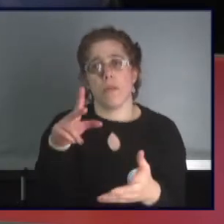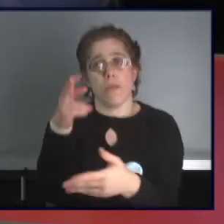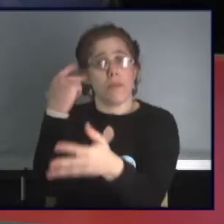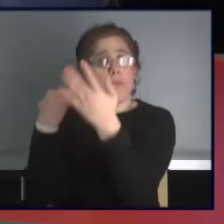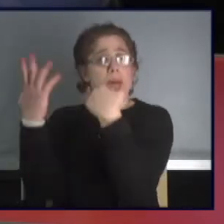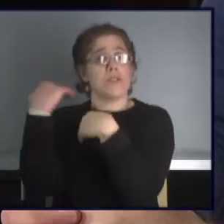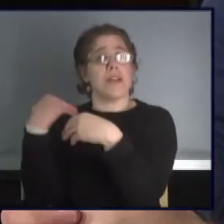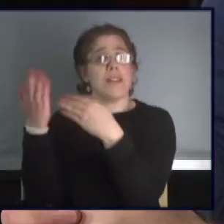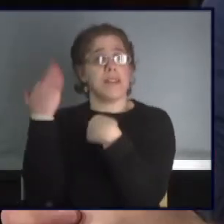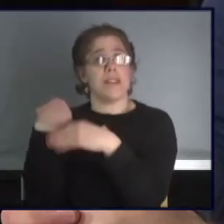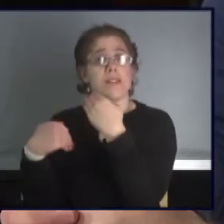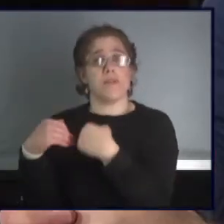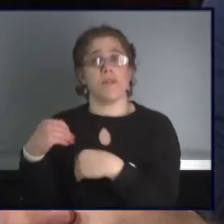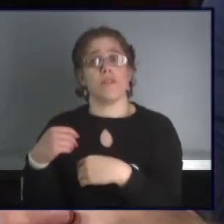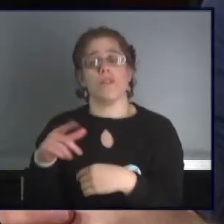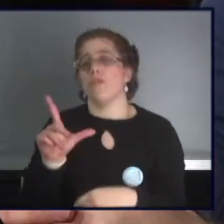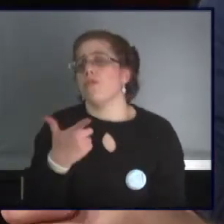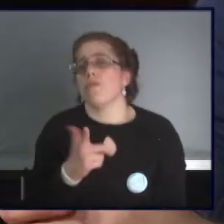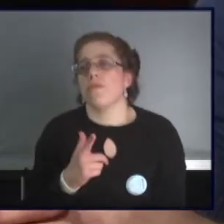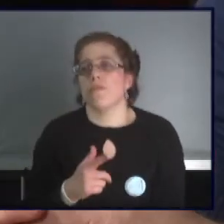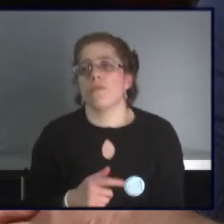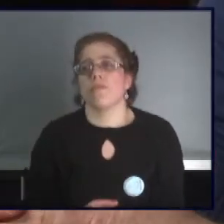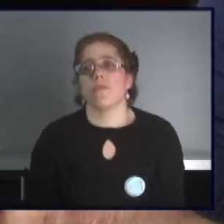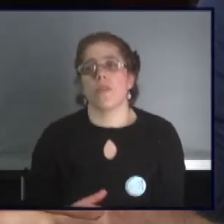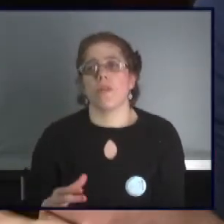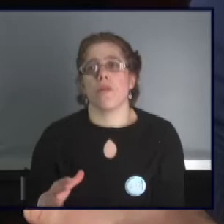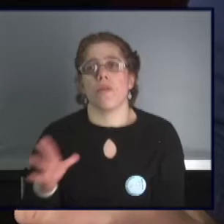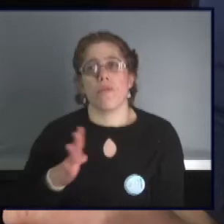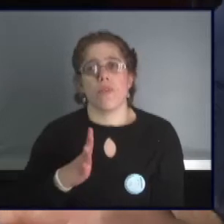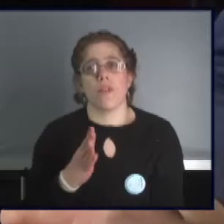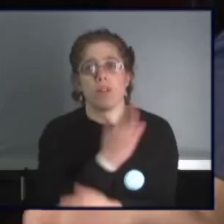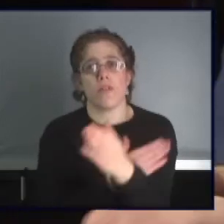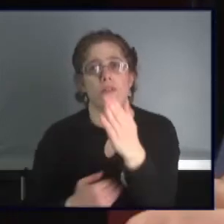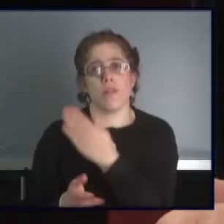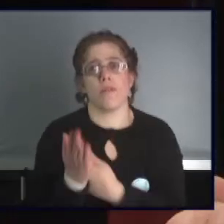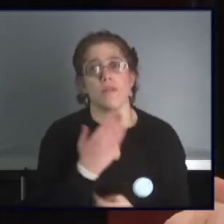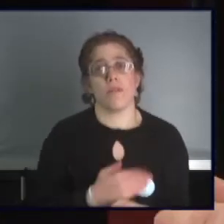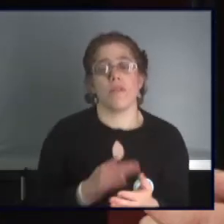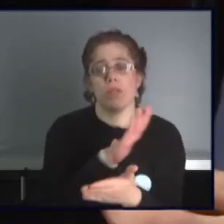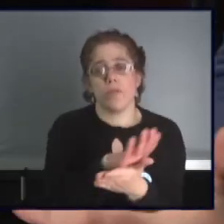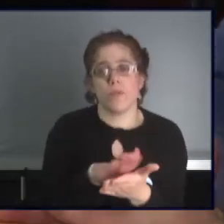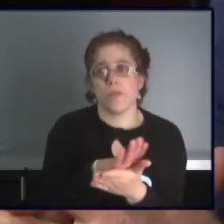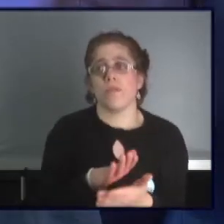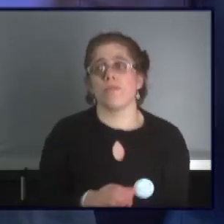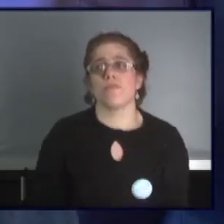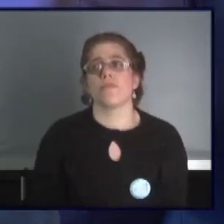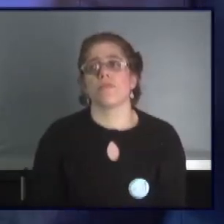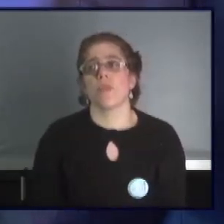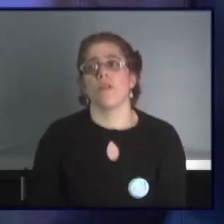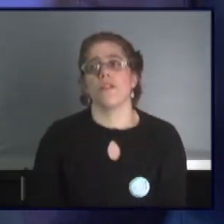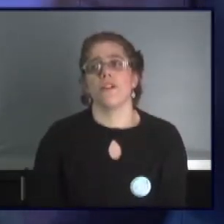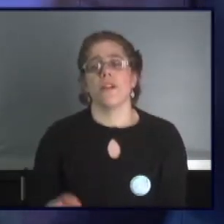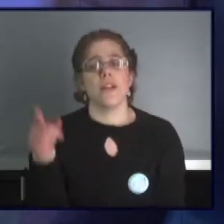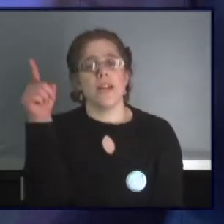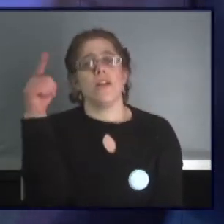problemas abundan y no hay cómo entrar le falta un poco de capacidad también de resolución mira a yo lo que creo primero